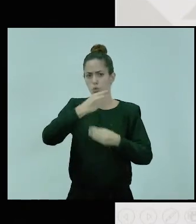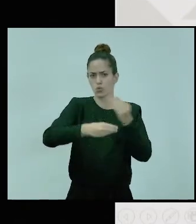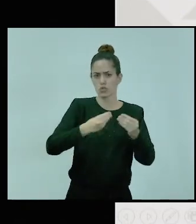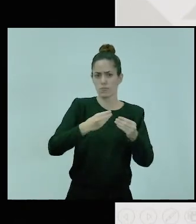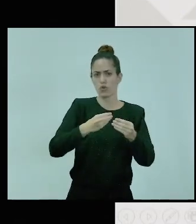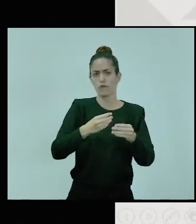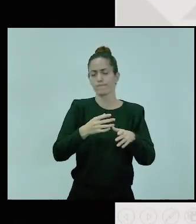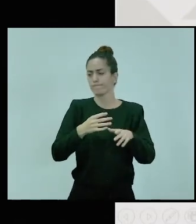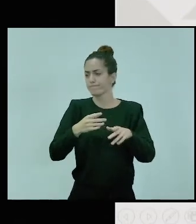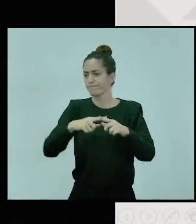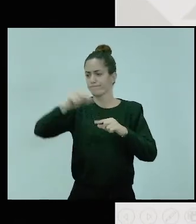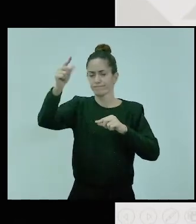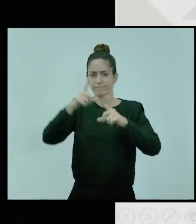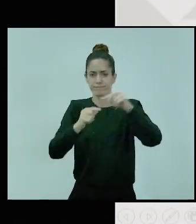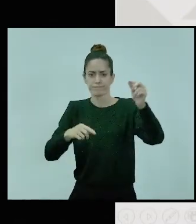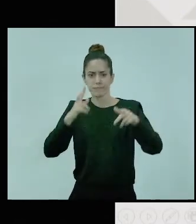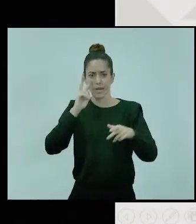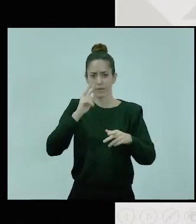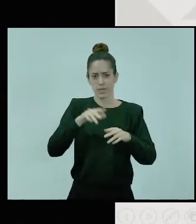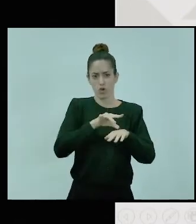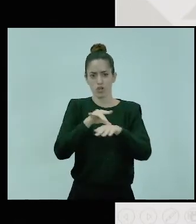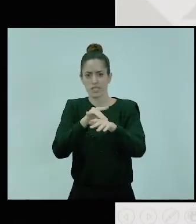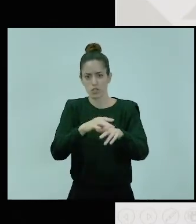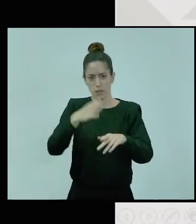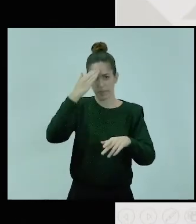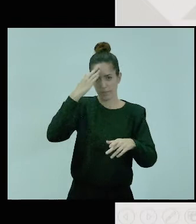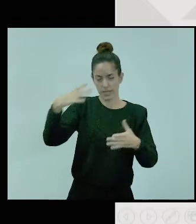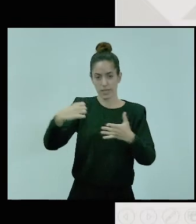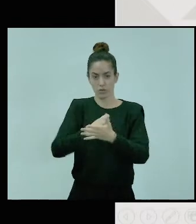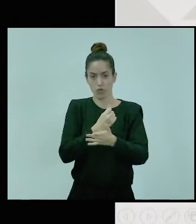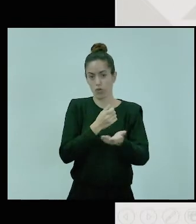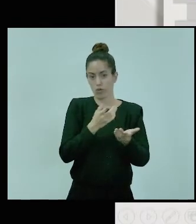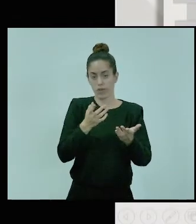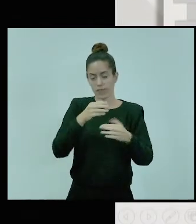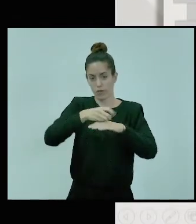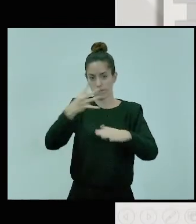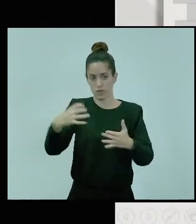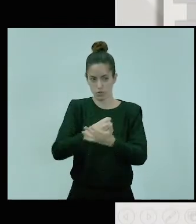de orientaciones para ver las vibraciones principales de todos estos edificios.